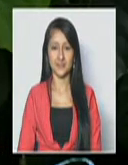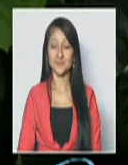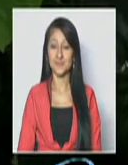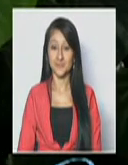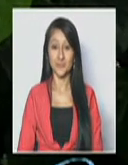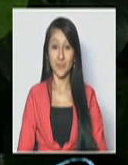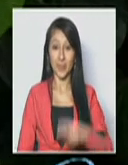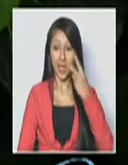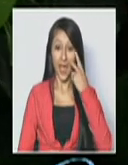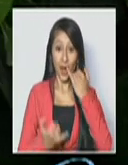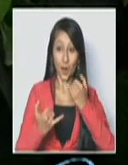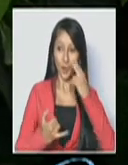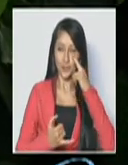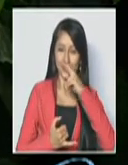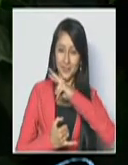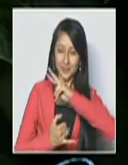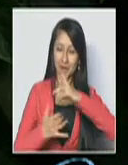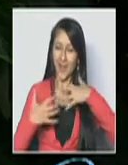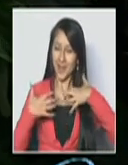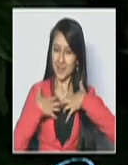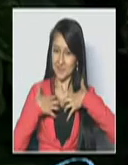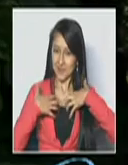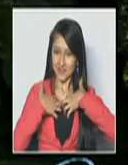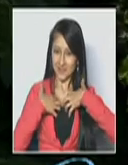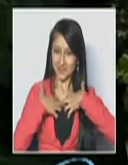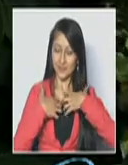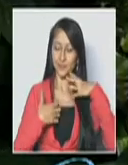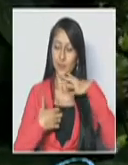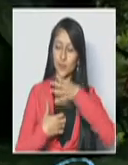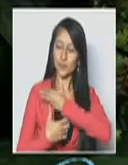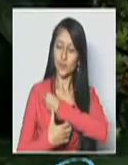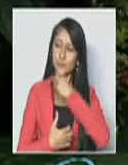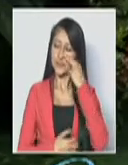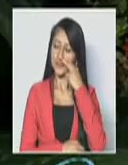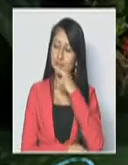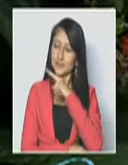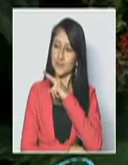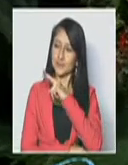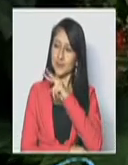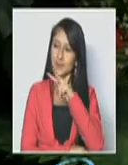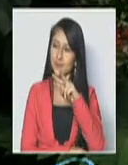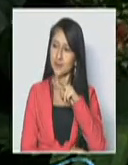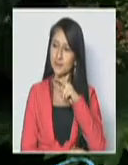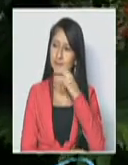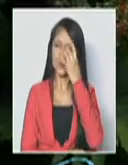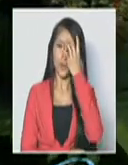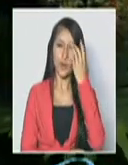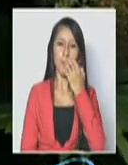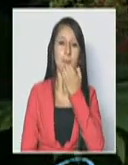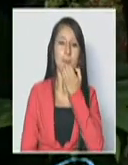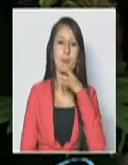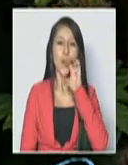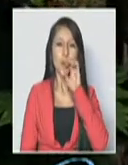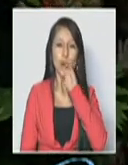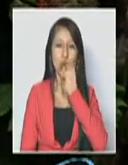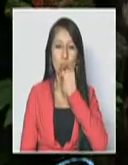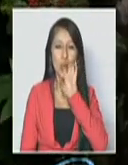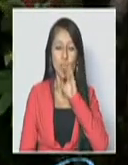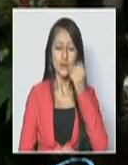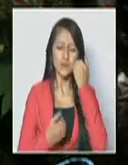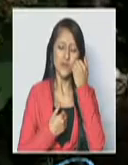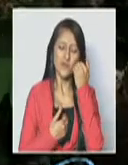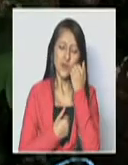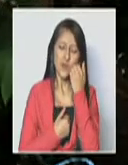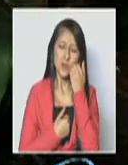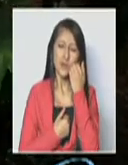si observamos el reino animal nosotros tendríamos que mirar porque cuando un perro se enfermo está